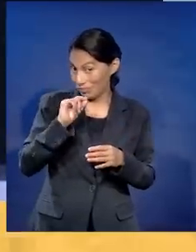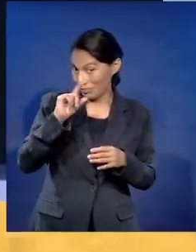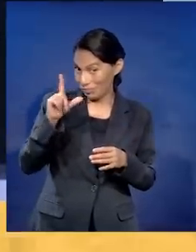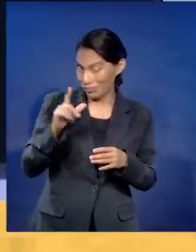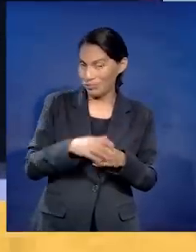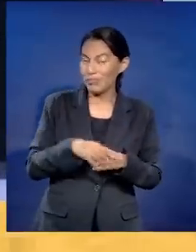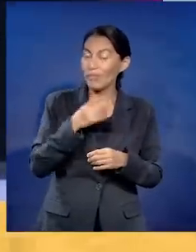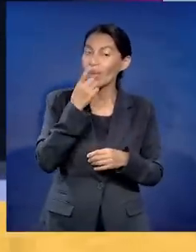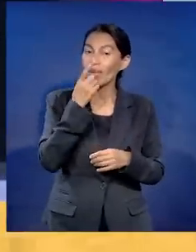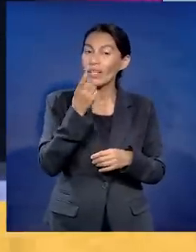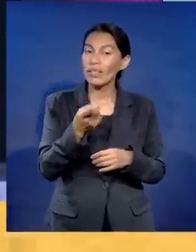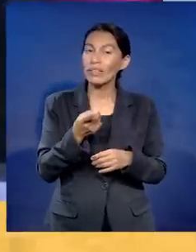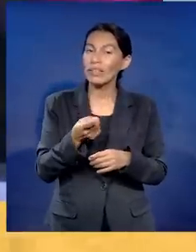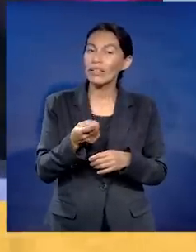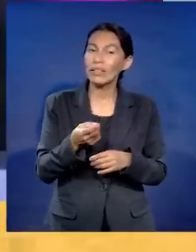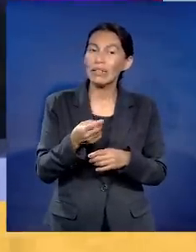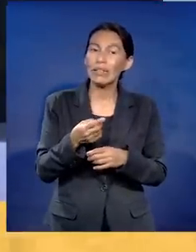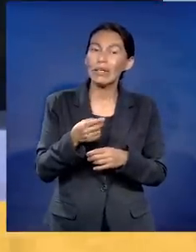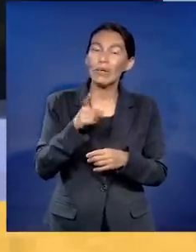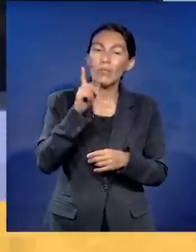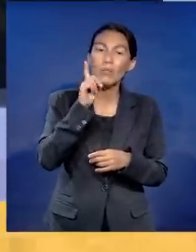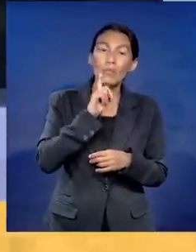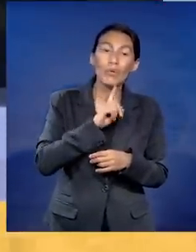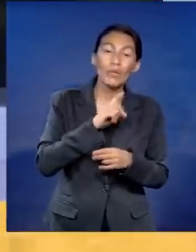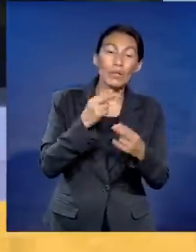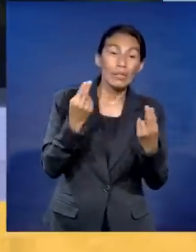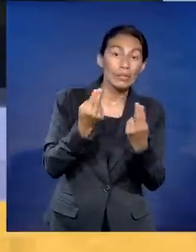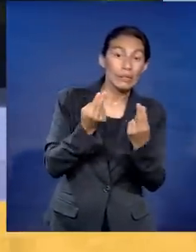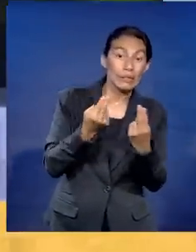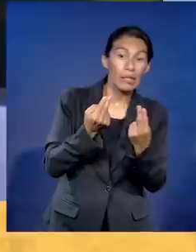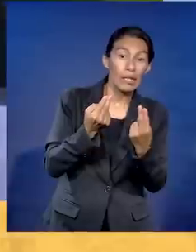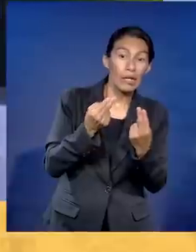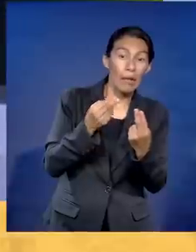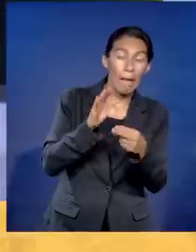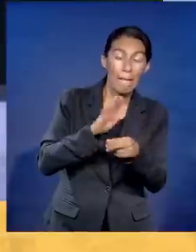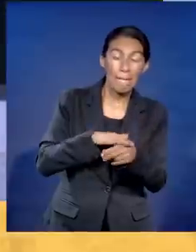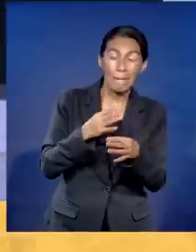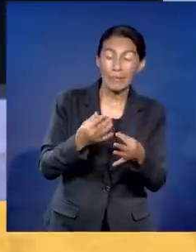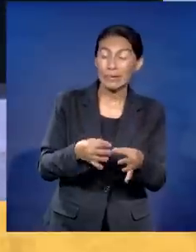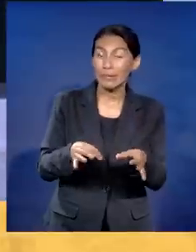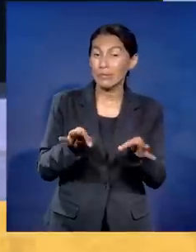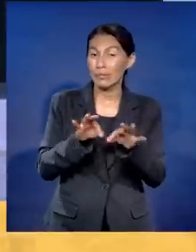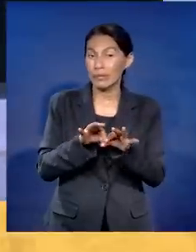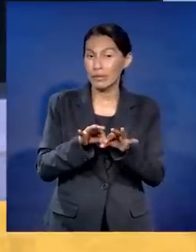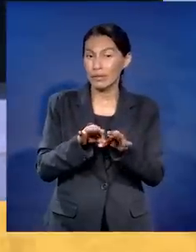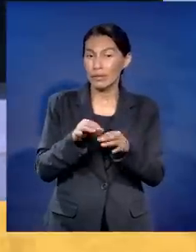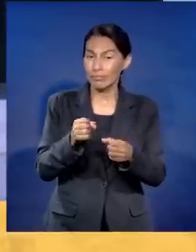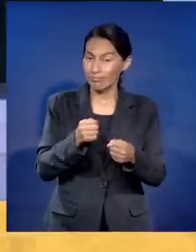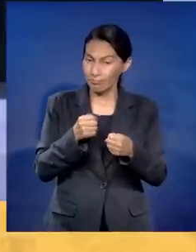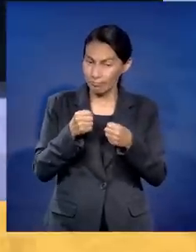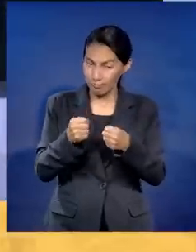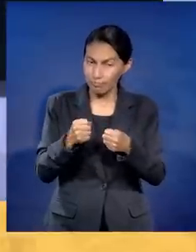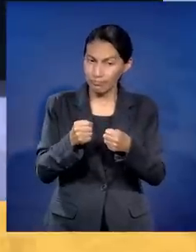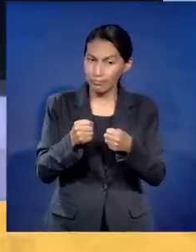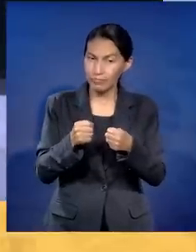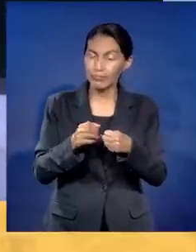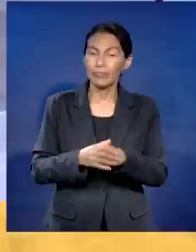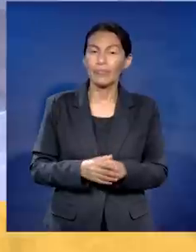Bueno, dicen los que escriben y saben de esas cosas, que la necesidad más grande de una dama se llama